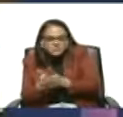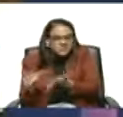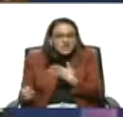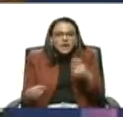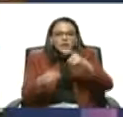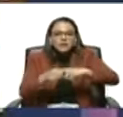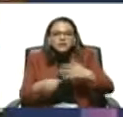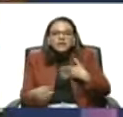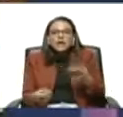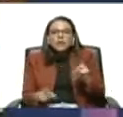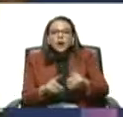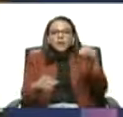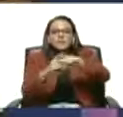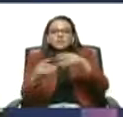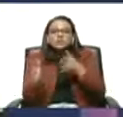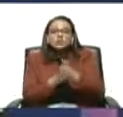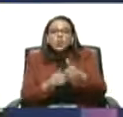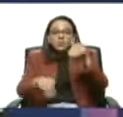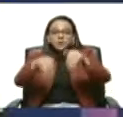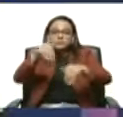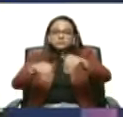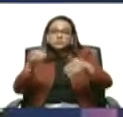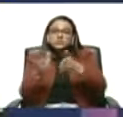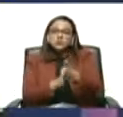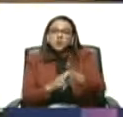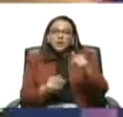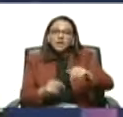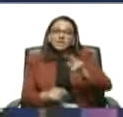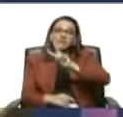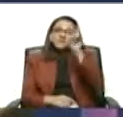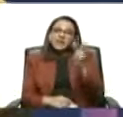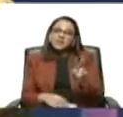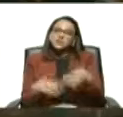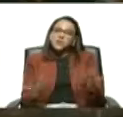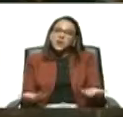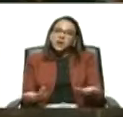Venezuela. No tienen apoyo en sus países,